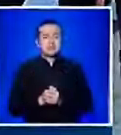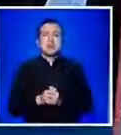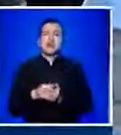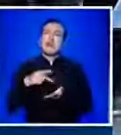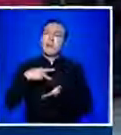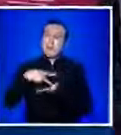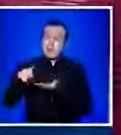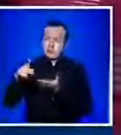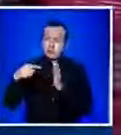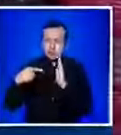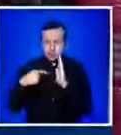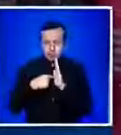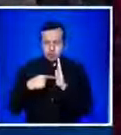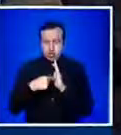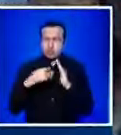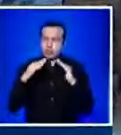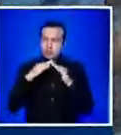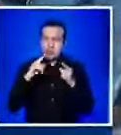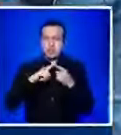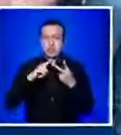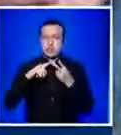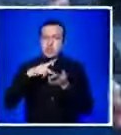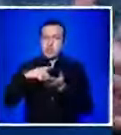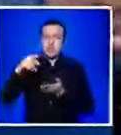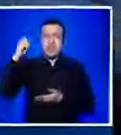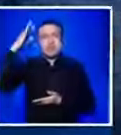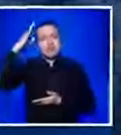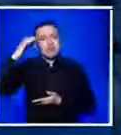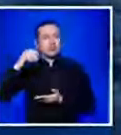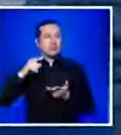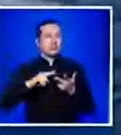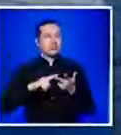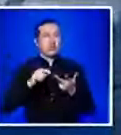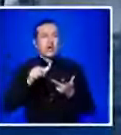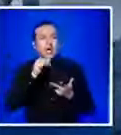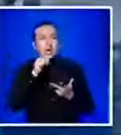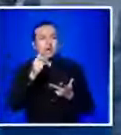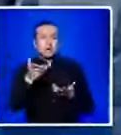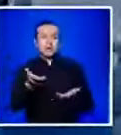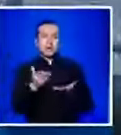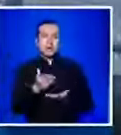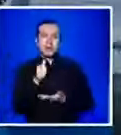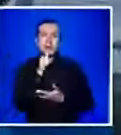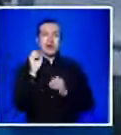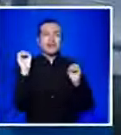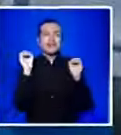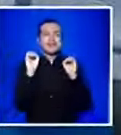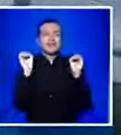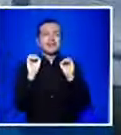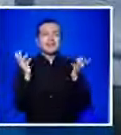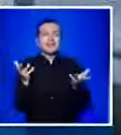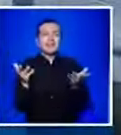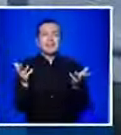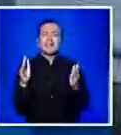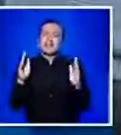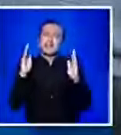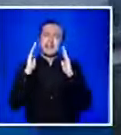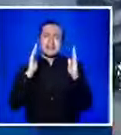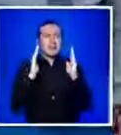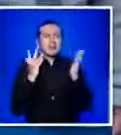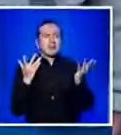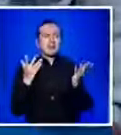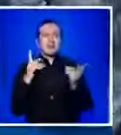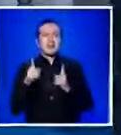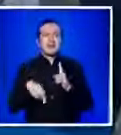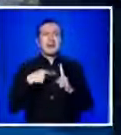impuesto, pagamos la luz, el agua. ¿Y por qué no nos dan a nosotros? Nos atienden. Solo falta que nos cobren